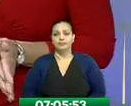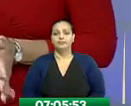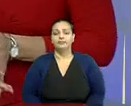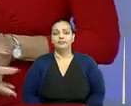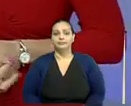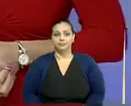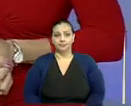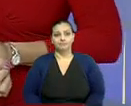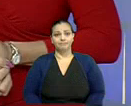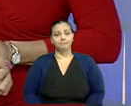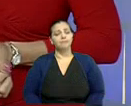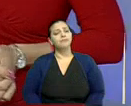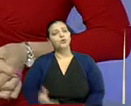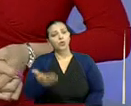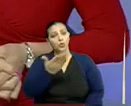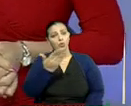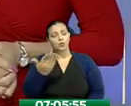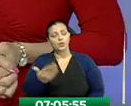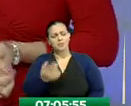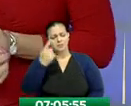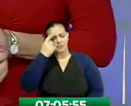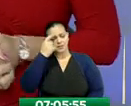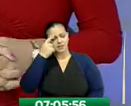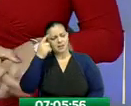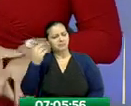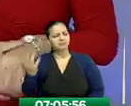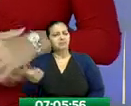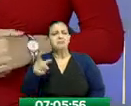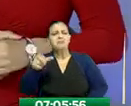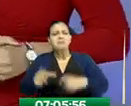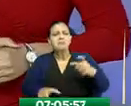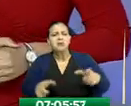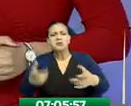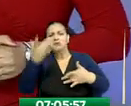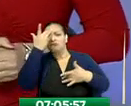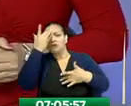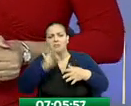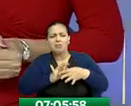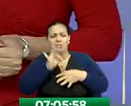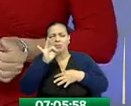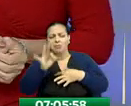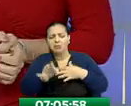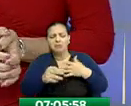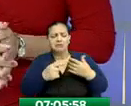segmento, pueden escribirnos al número de WhatsApp que aparece también en pantalla,